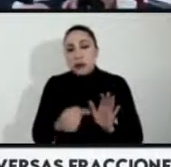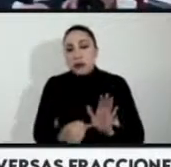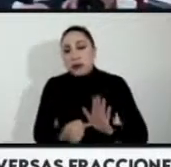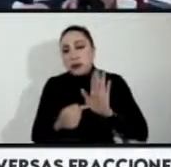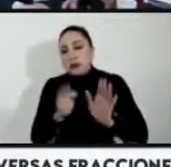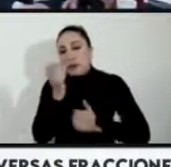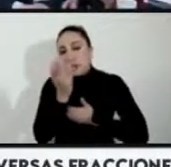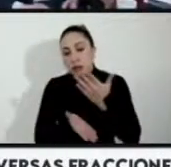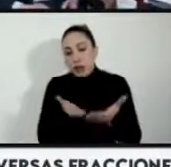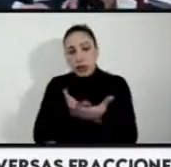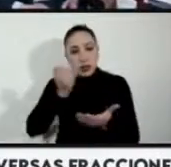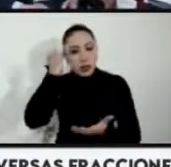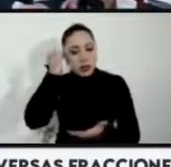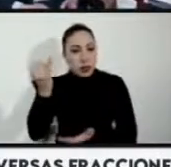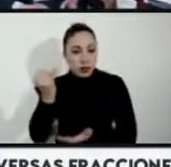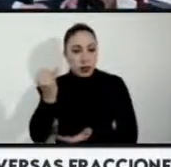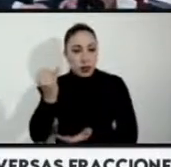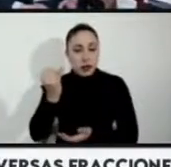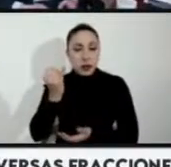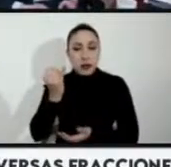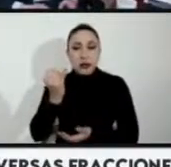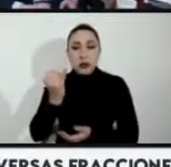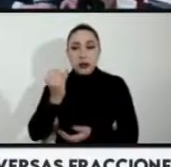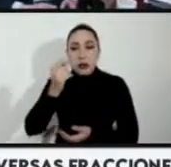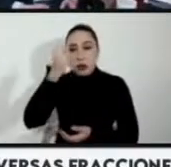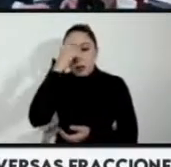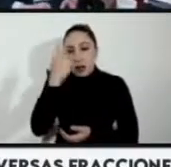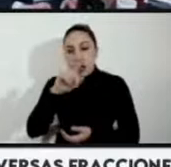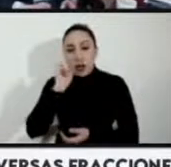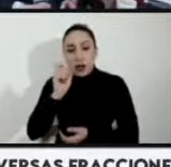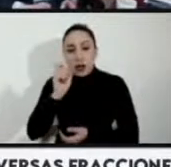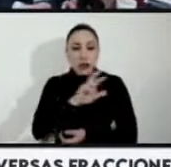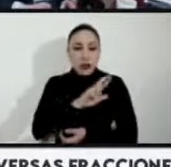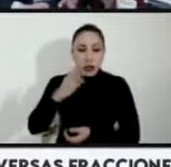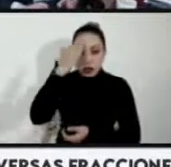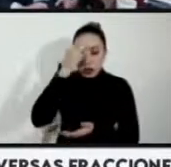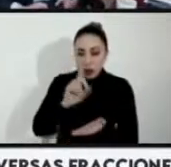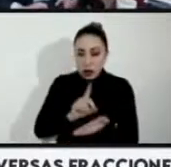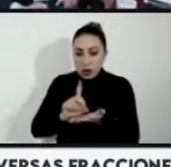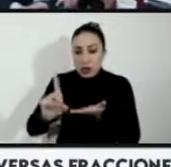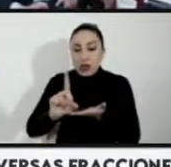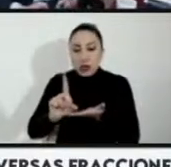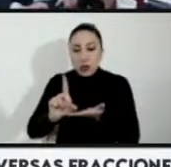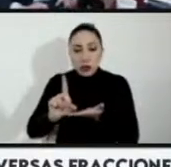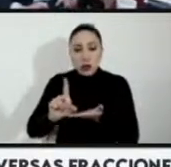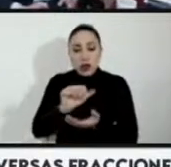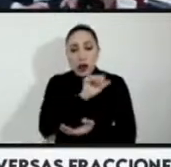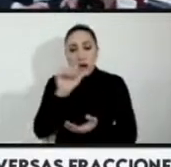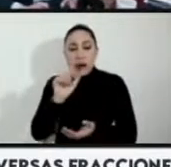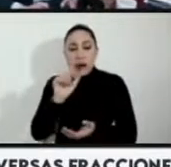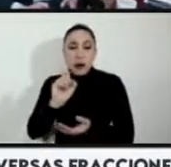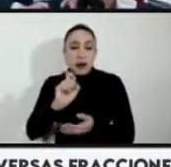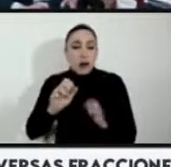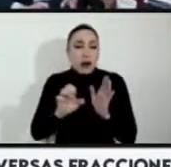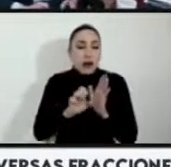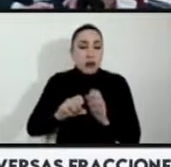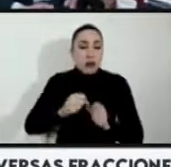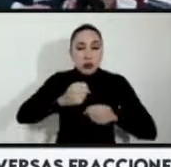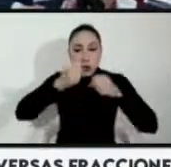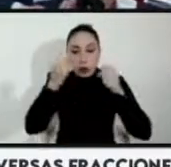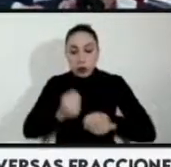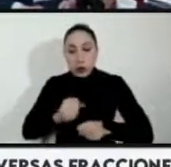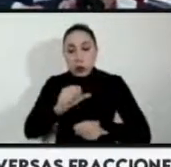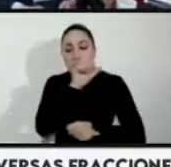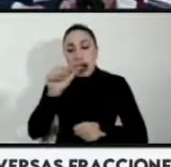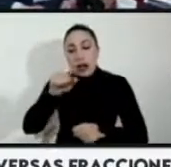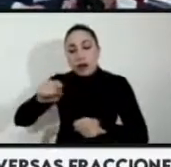iniciativa, que pretende colocar los derechos mínimos como seguro por fallecimiento e incapacidad, programa de becas